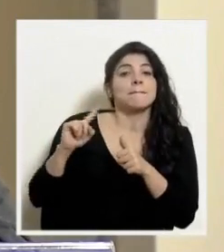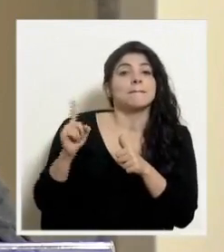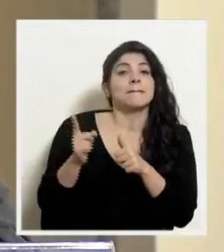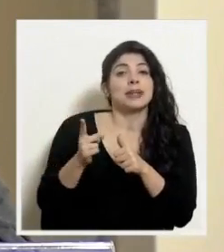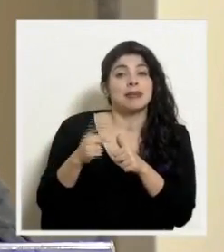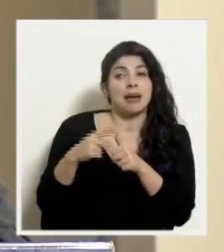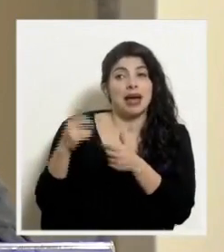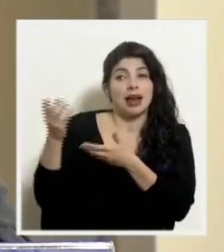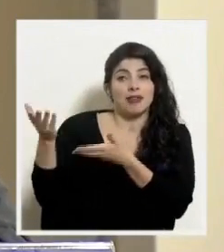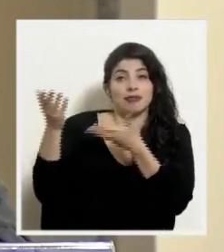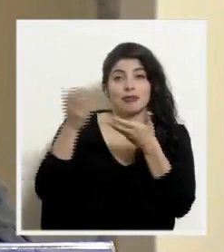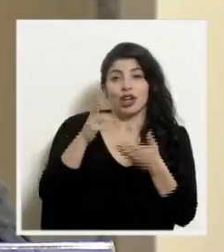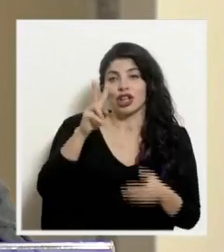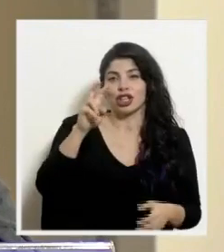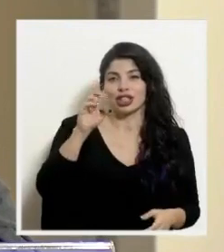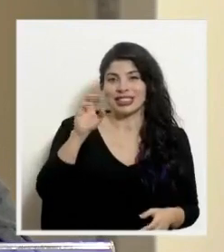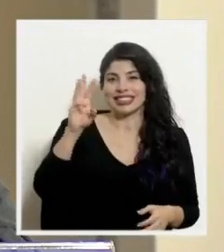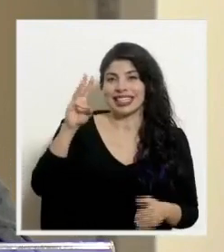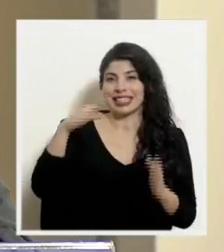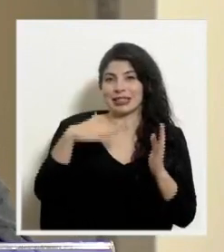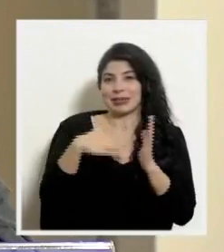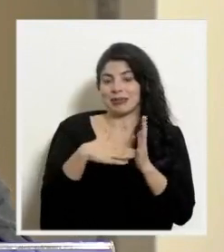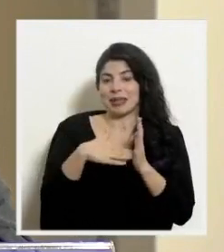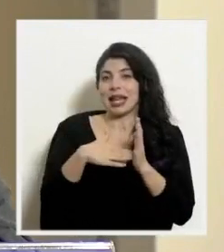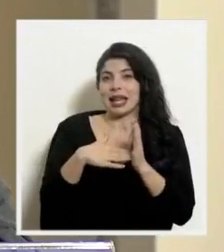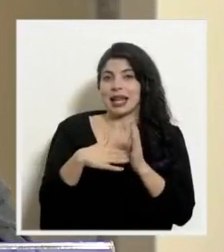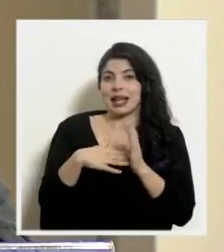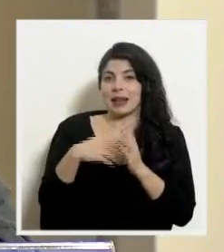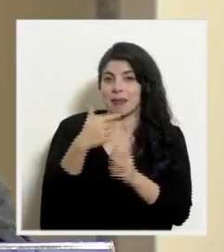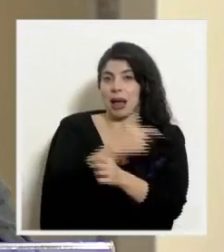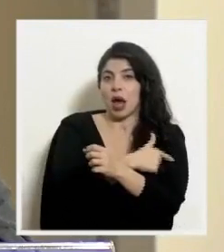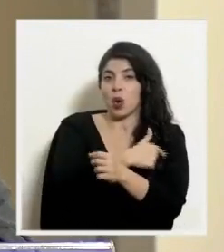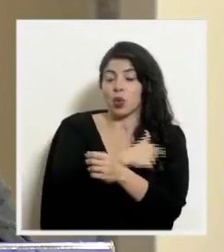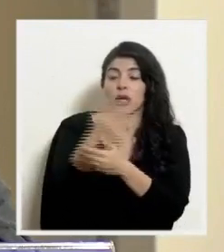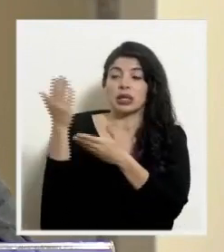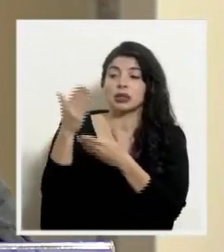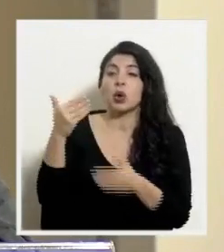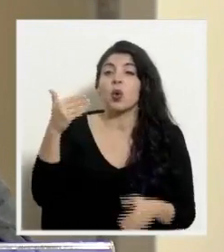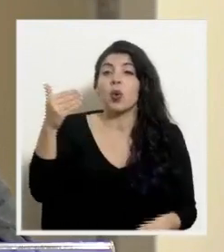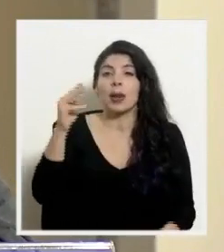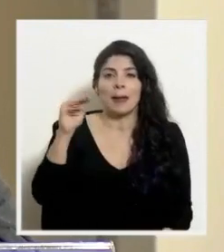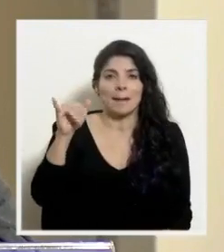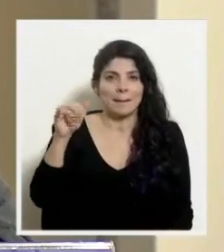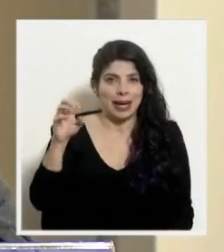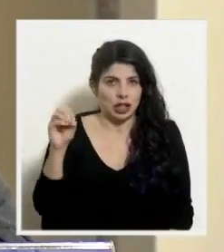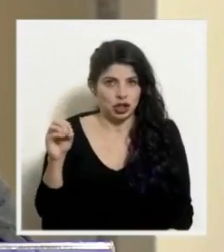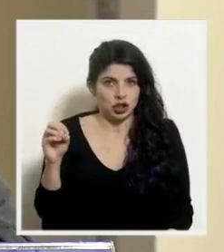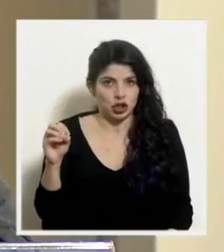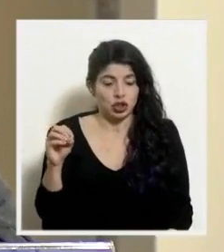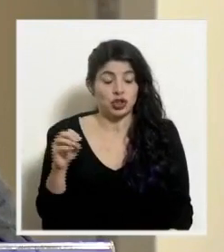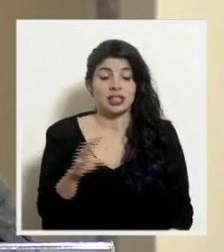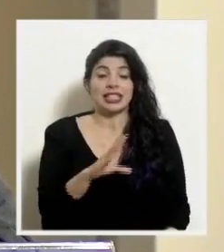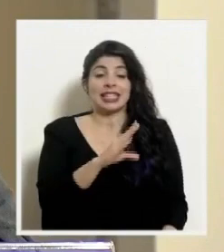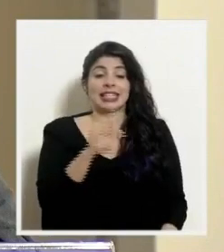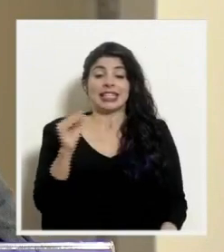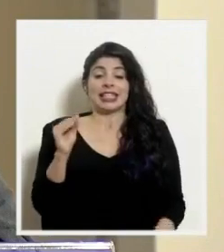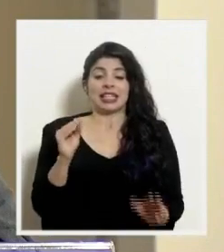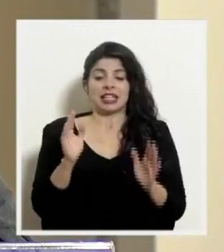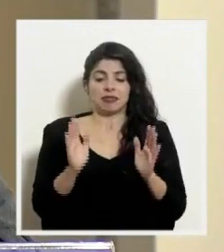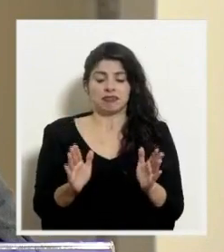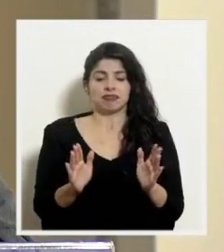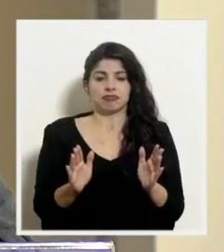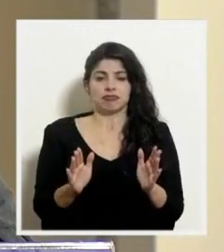las 206,000, si mal no recuerdo, dosis en el mes de mayo. Y en términos